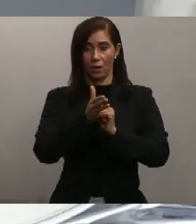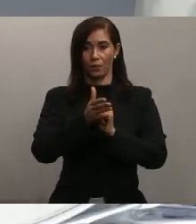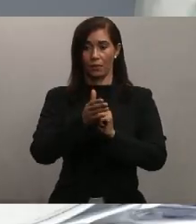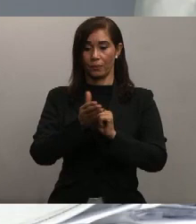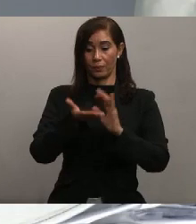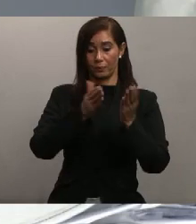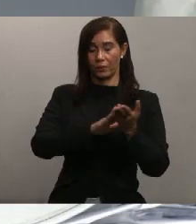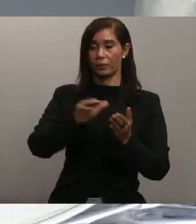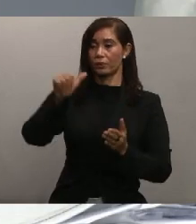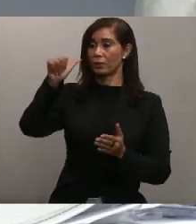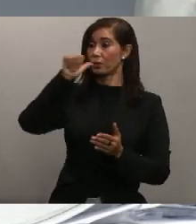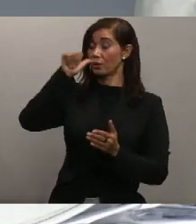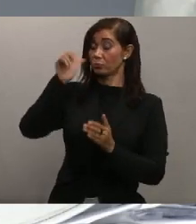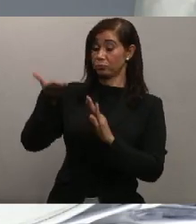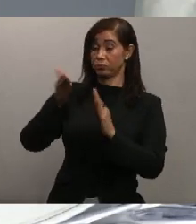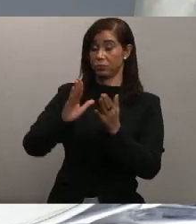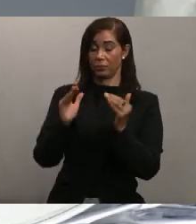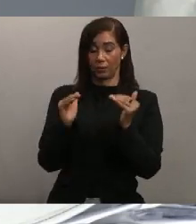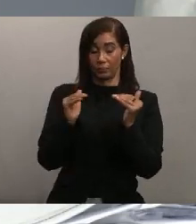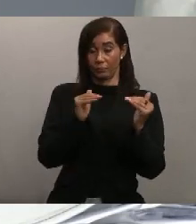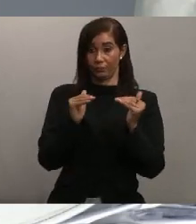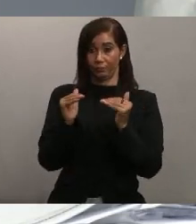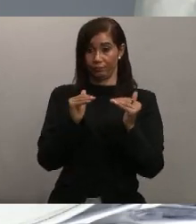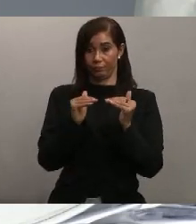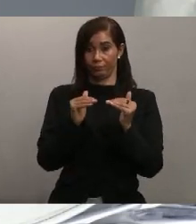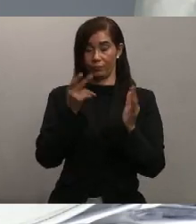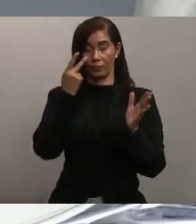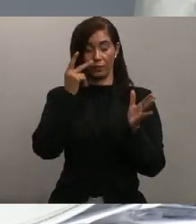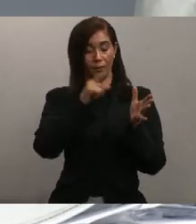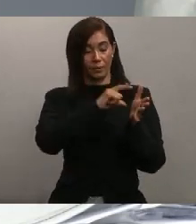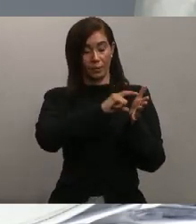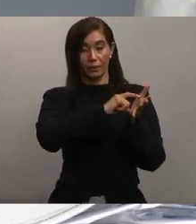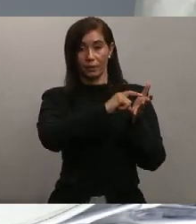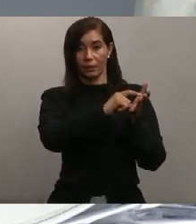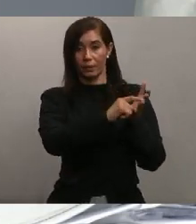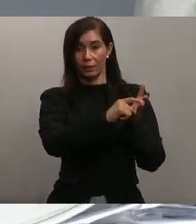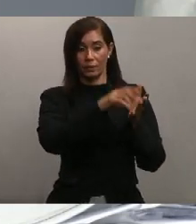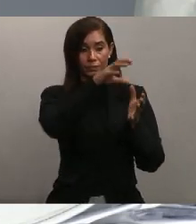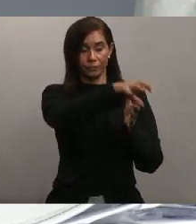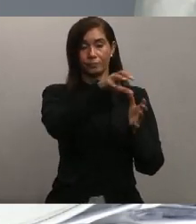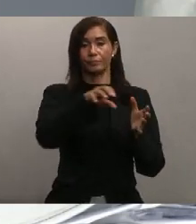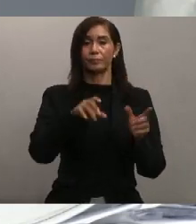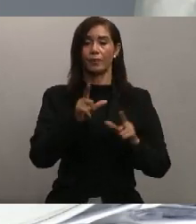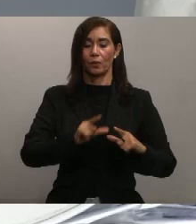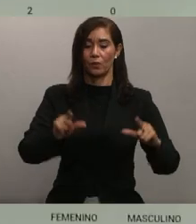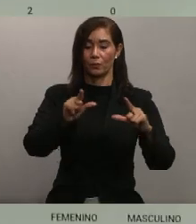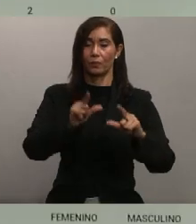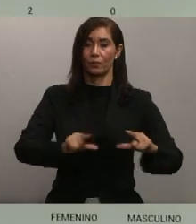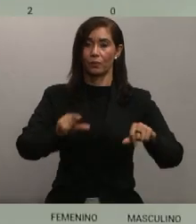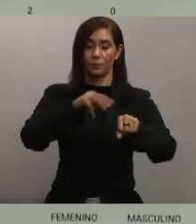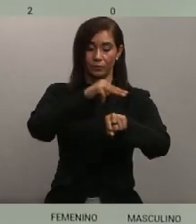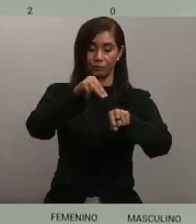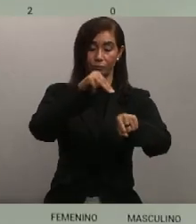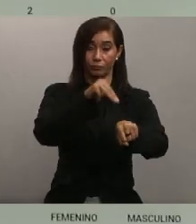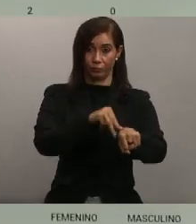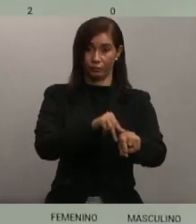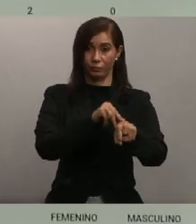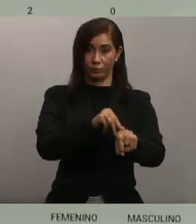importancia que tiene esto. Ahí en ese cuadro usted veía la distribución por municipios